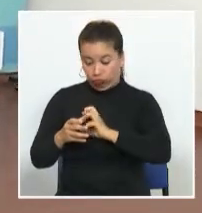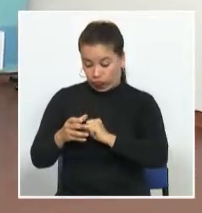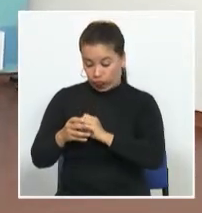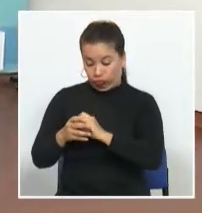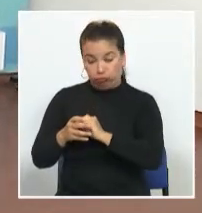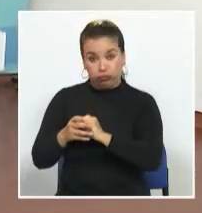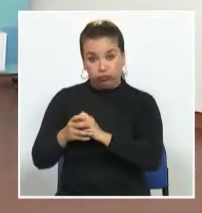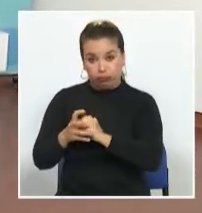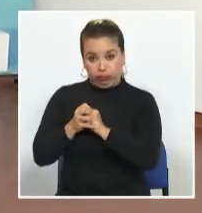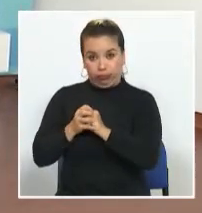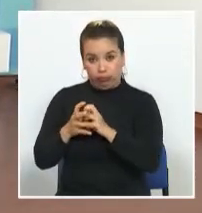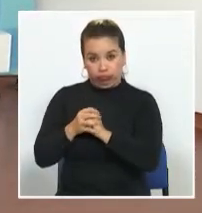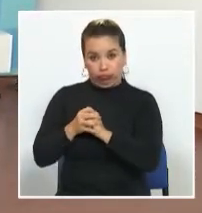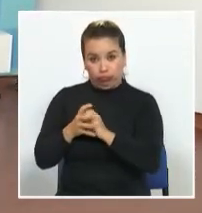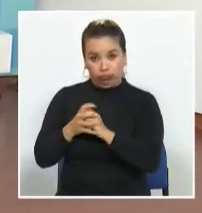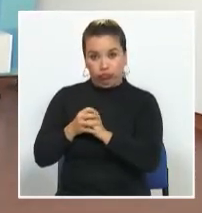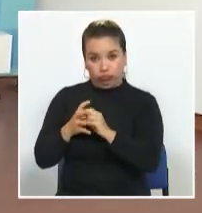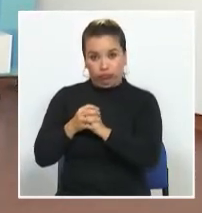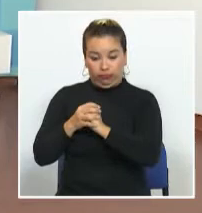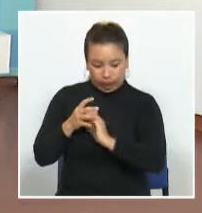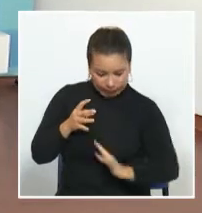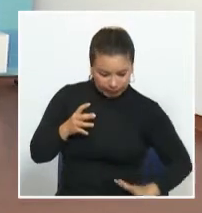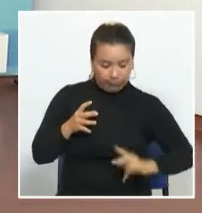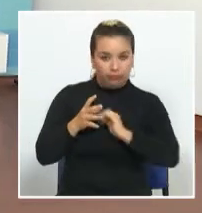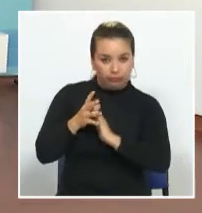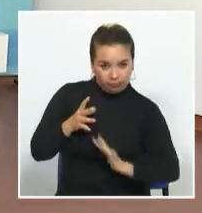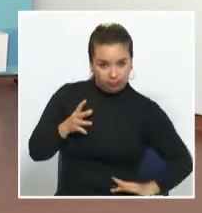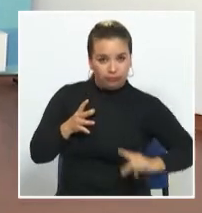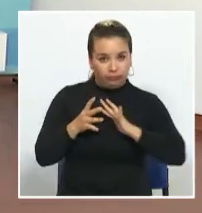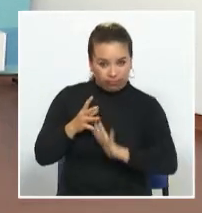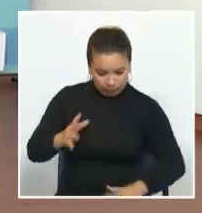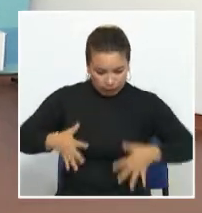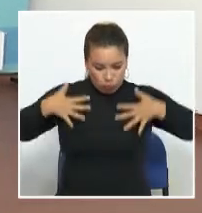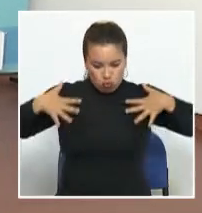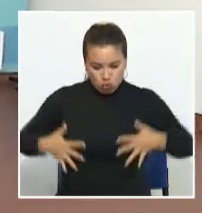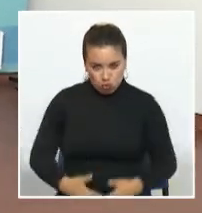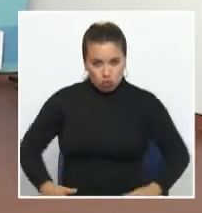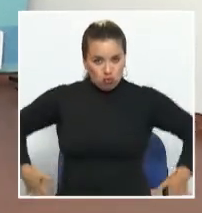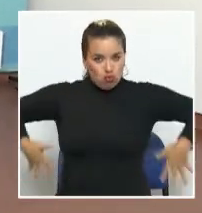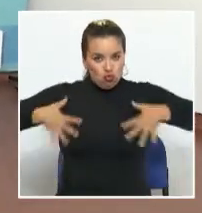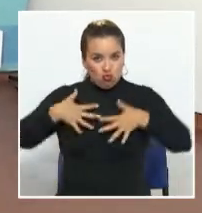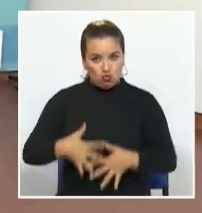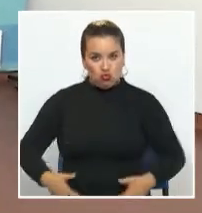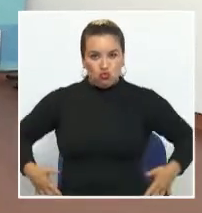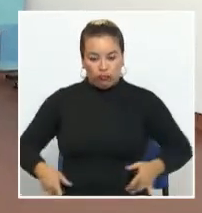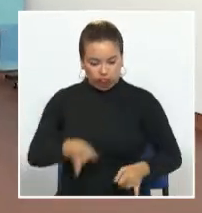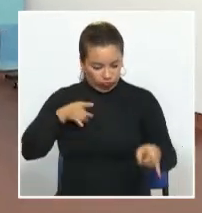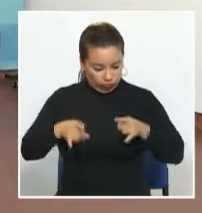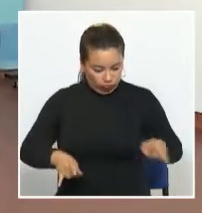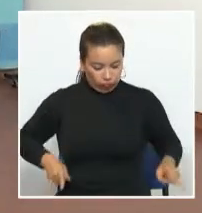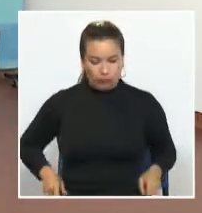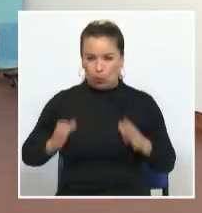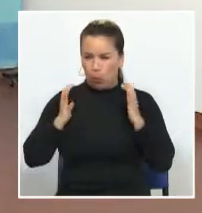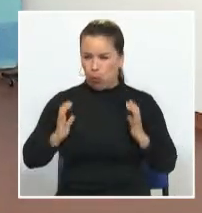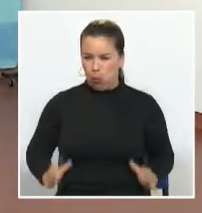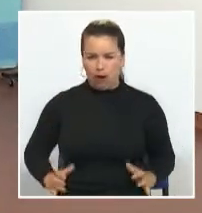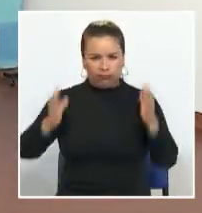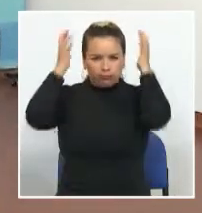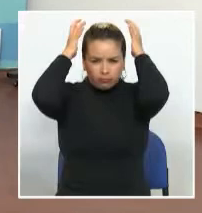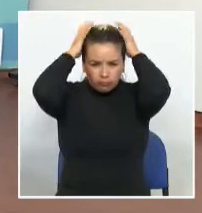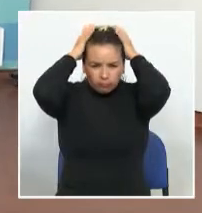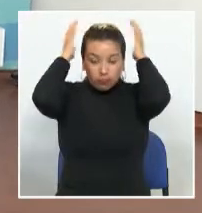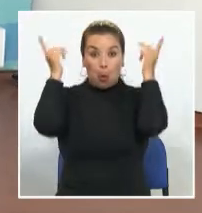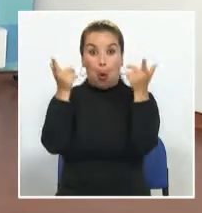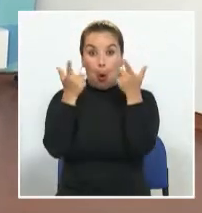contraerse para expulsarla y enviarla a través de los grandes vasos a todo el organismo, al cerebro, a los